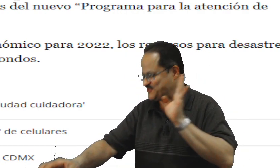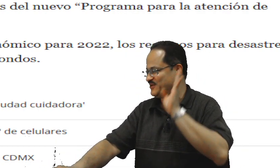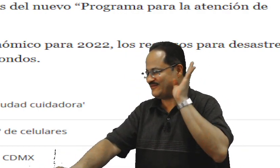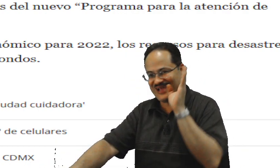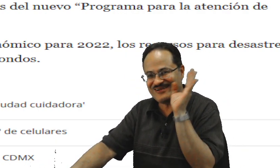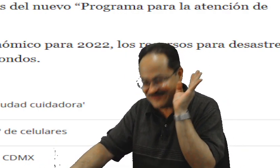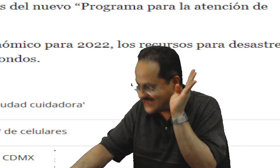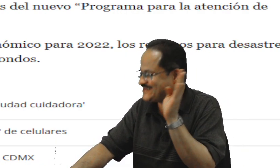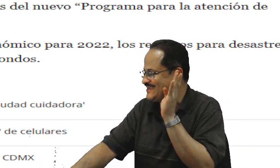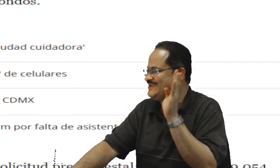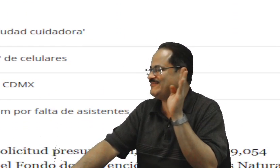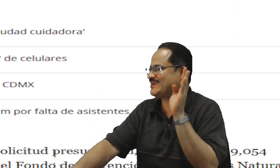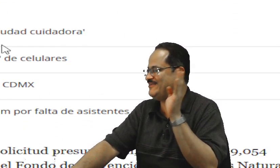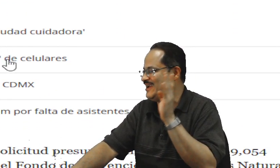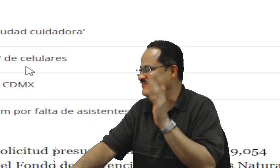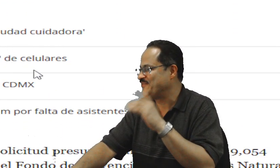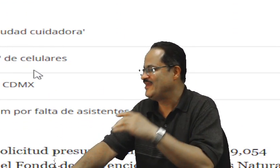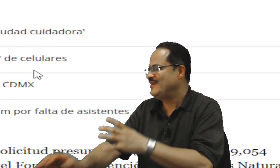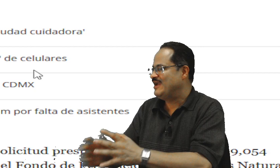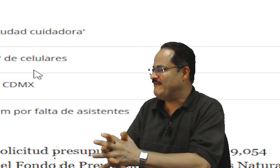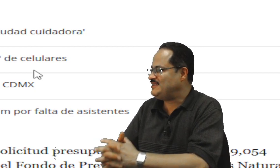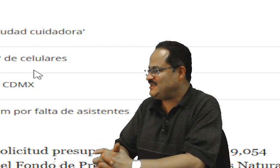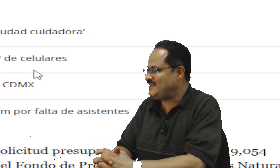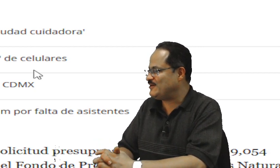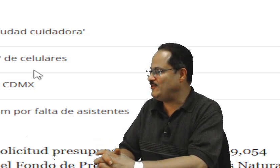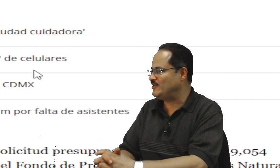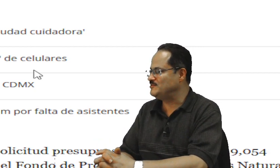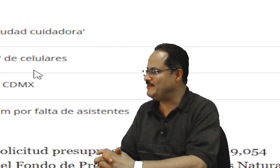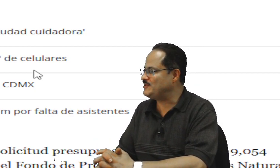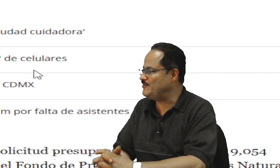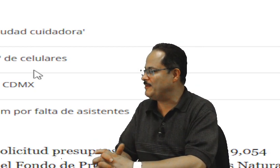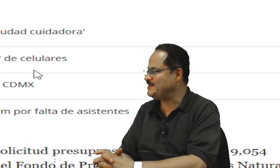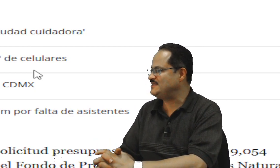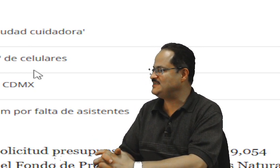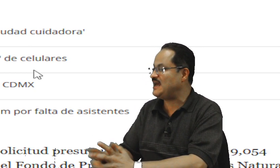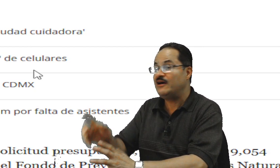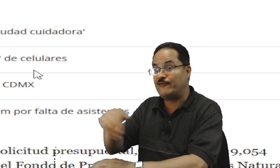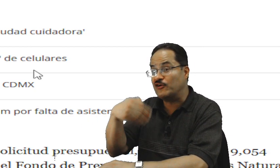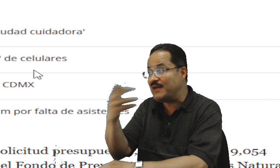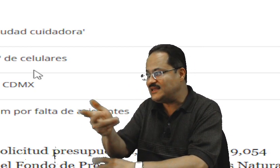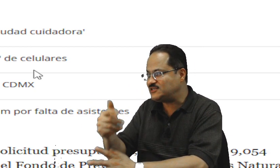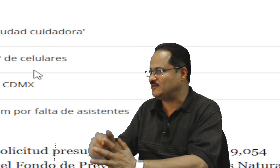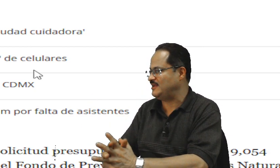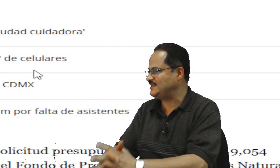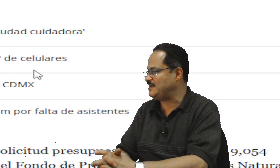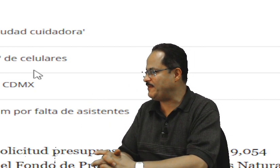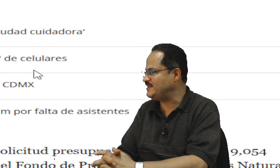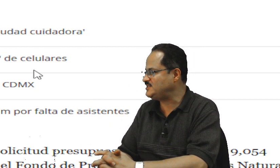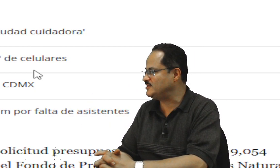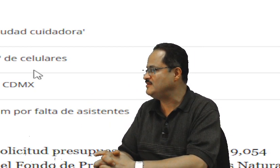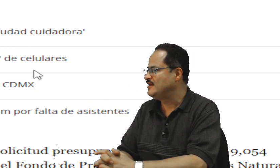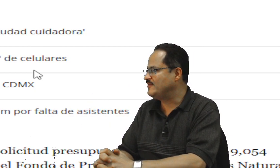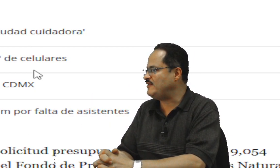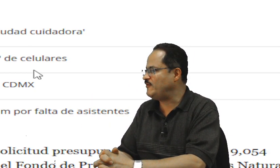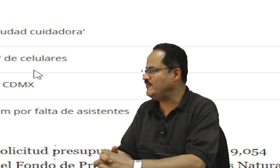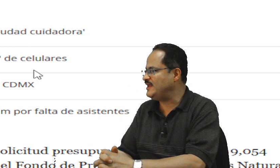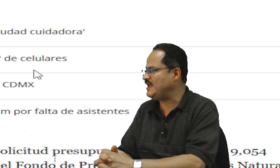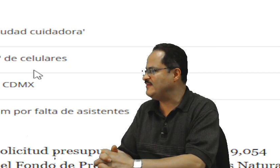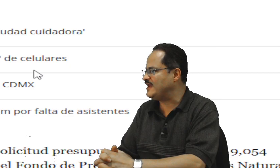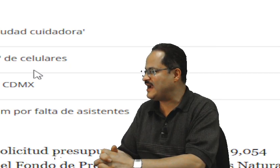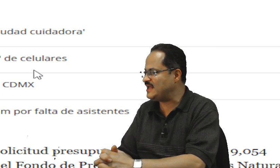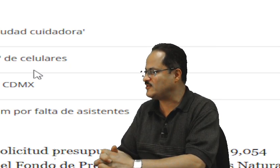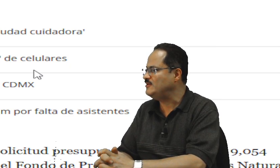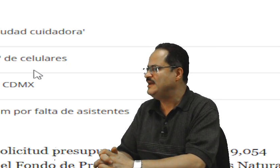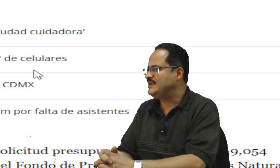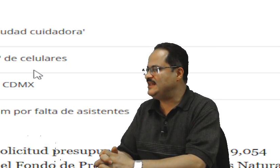corrupción ve no más eh Para que vean el 27 de julio de 2021 la presidencia formalizó la desaparición del fonden